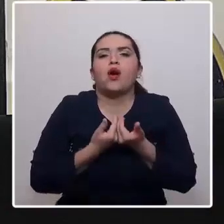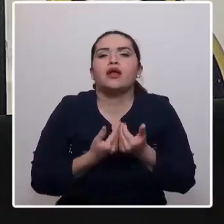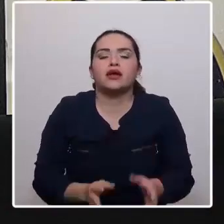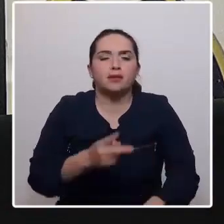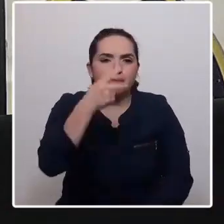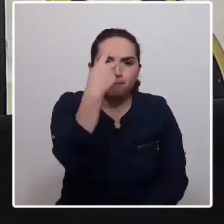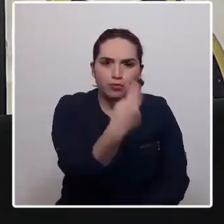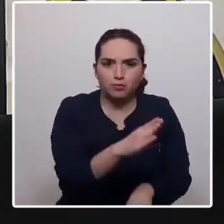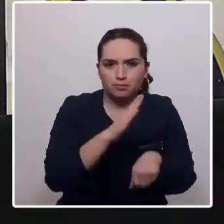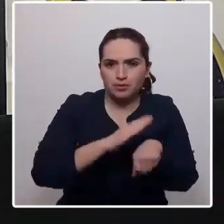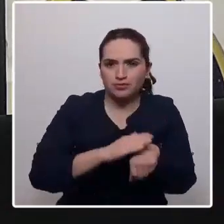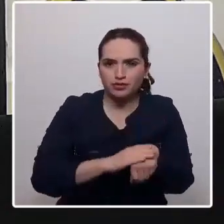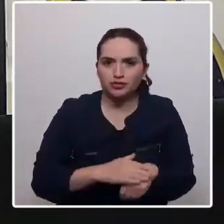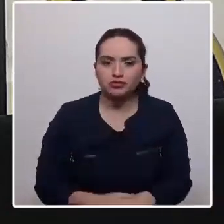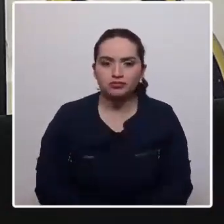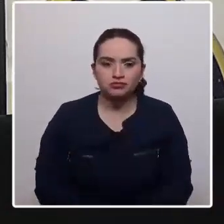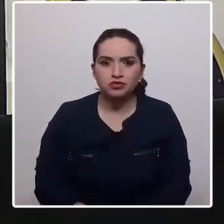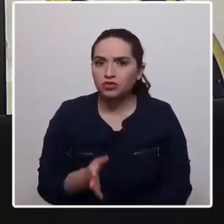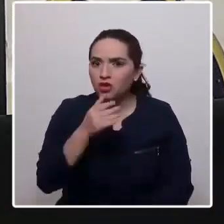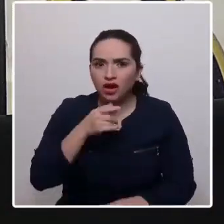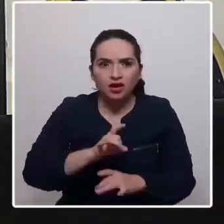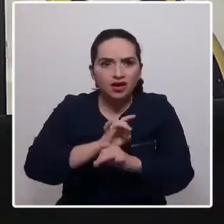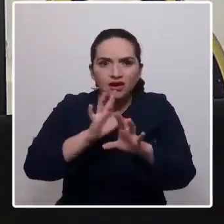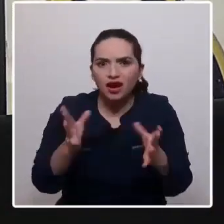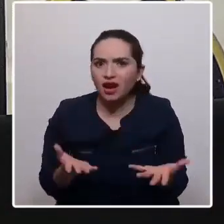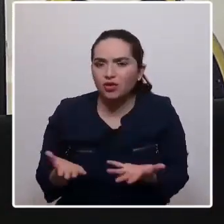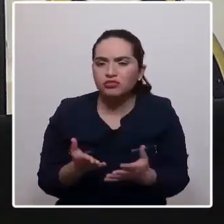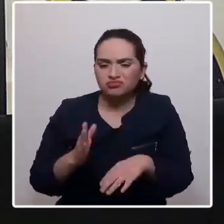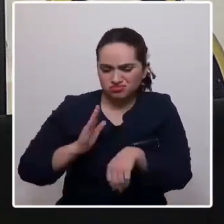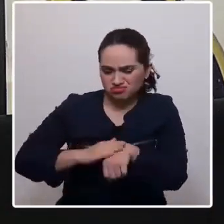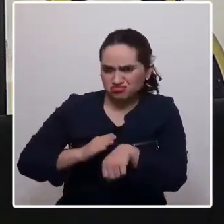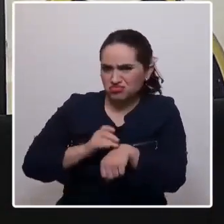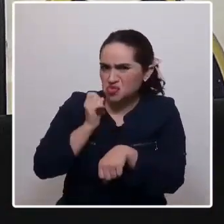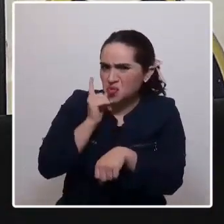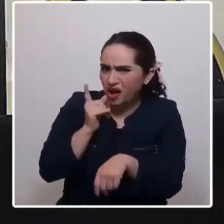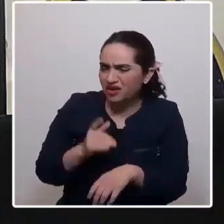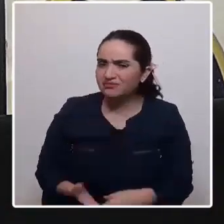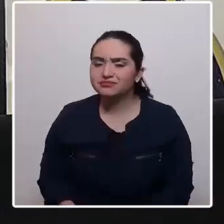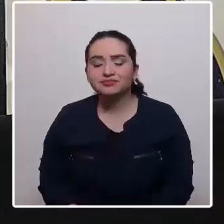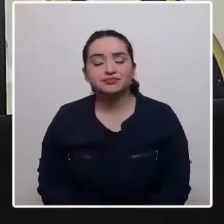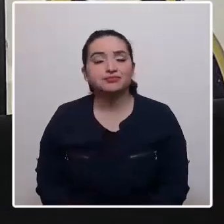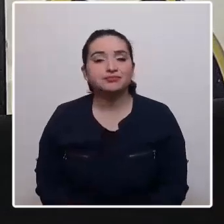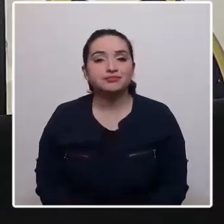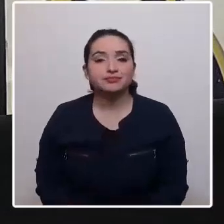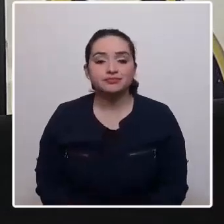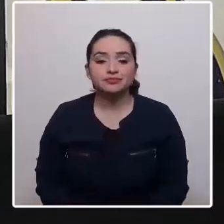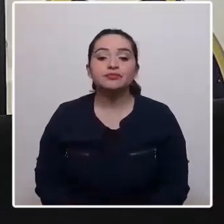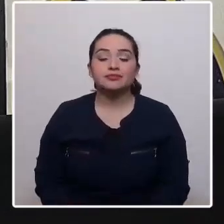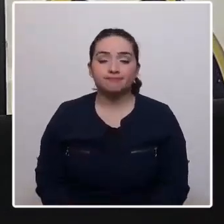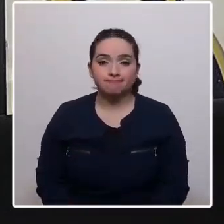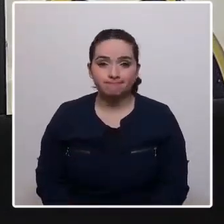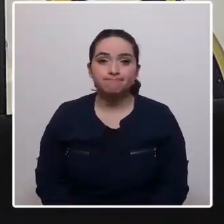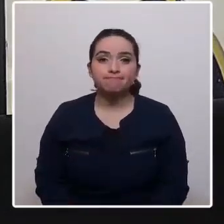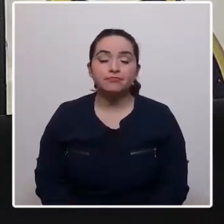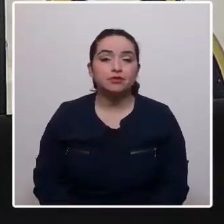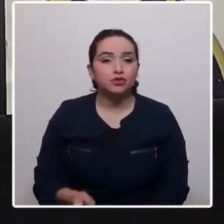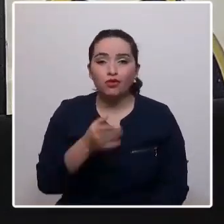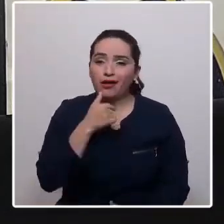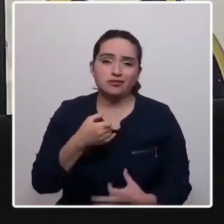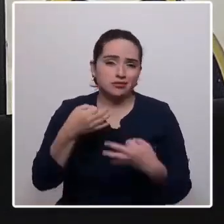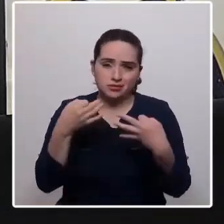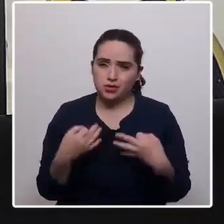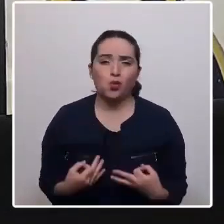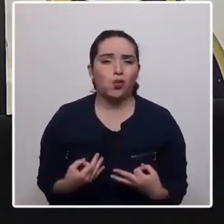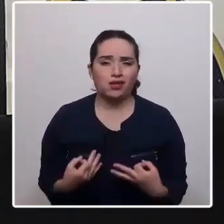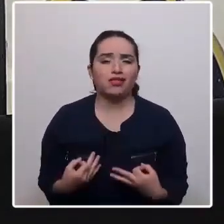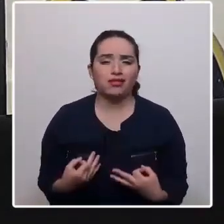autorización. No definimos claramente a qué autorización nos referimos. Por lo tanto, vamos a dejar en inseguridad jurídica